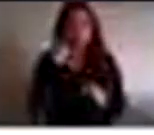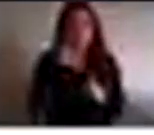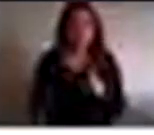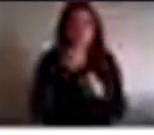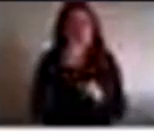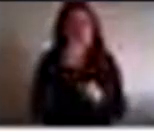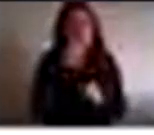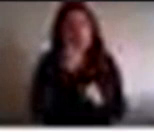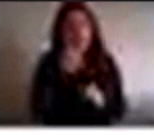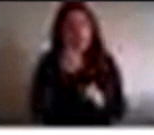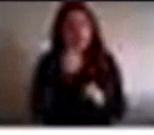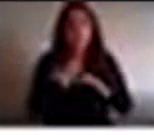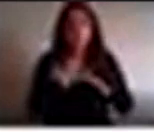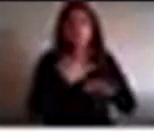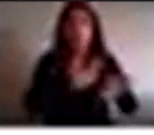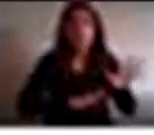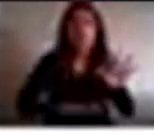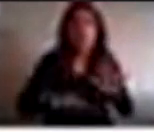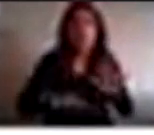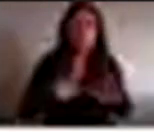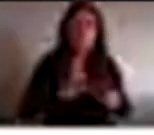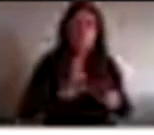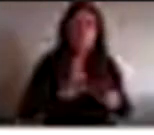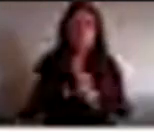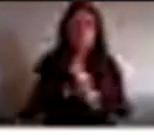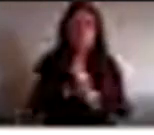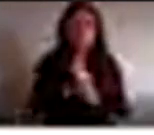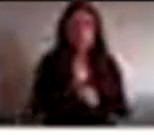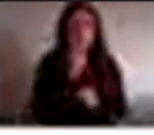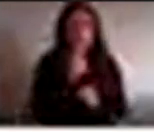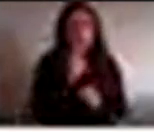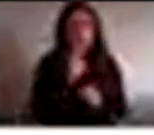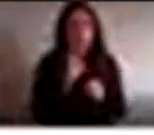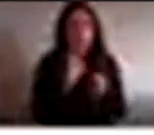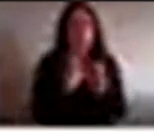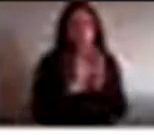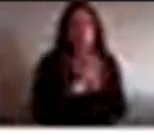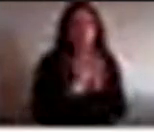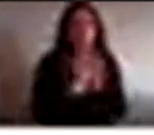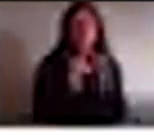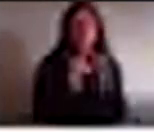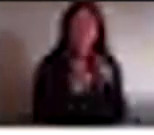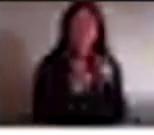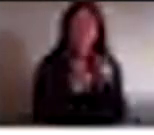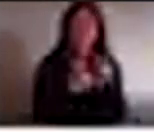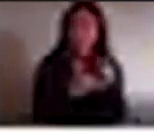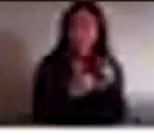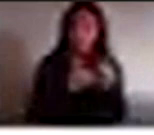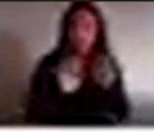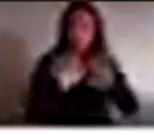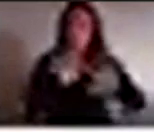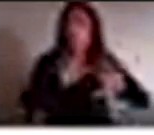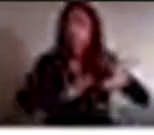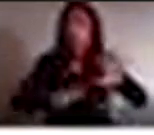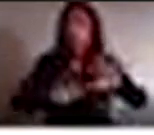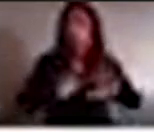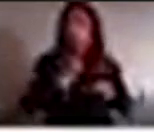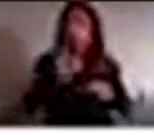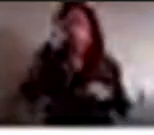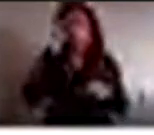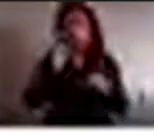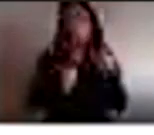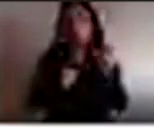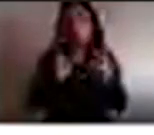la protección del trabajador, y es una regulación flexible, es una regulación protectora, es una regulación